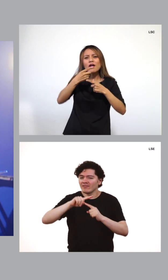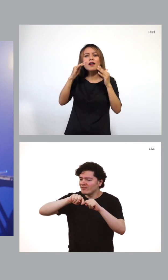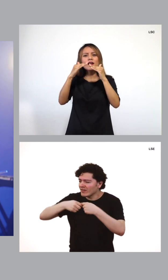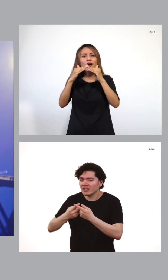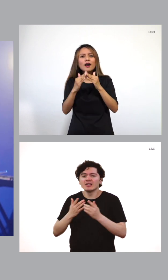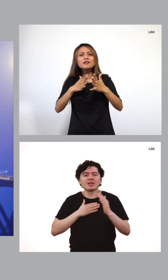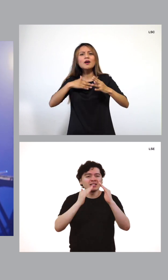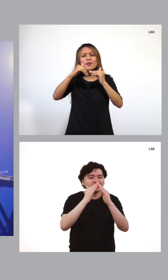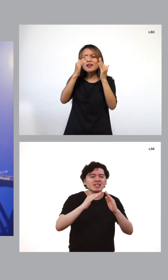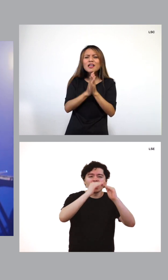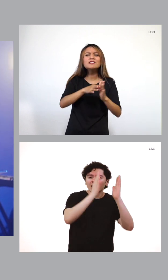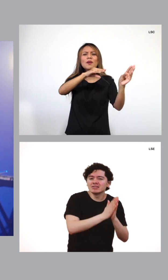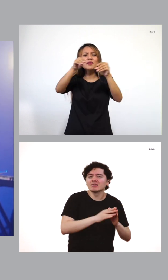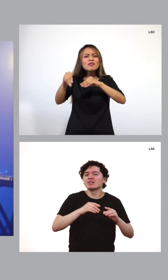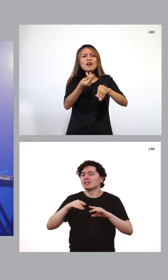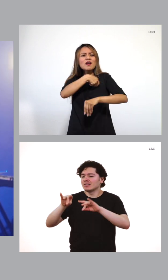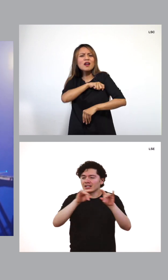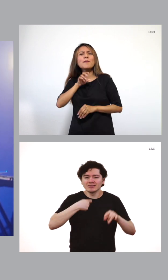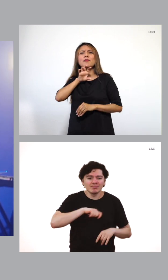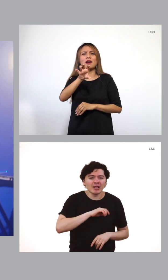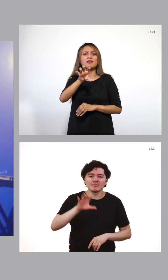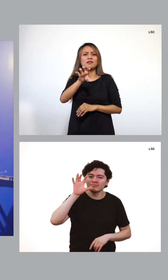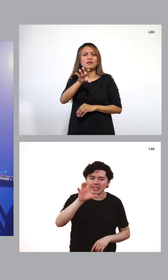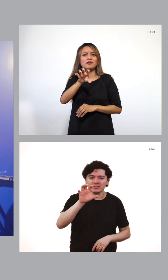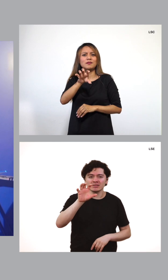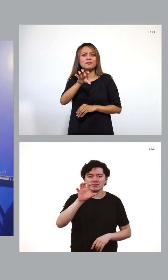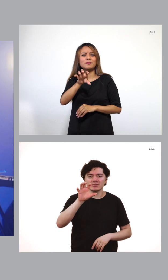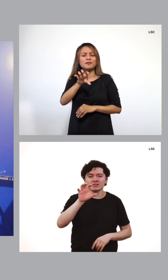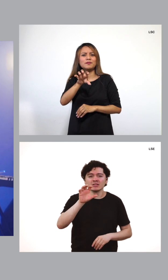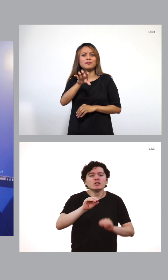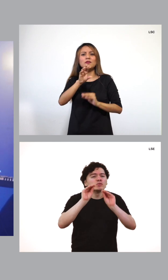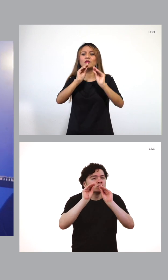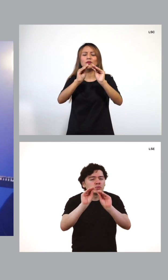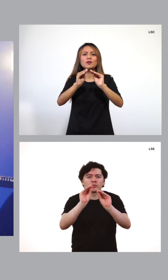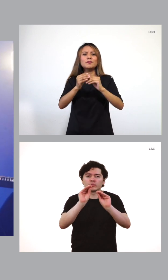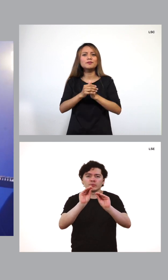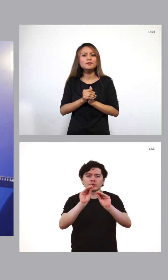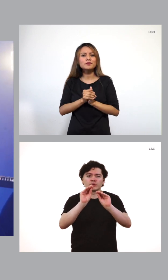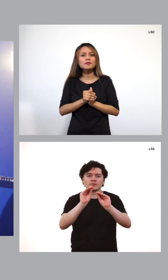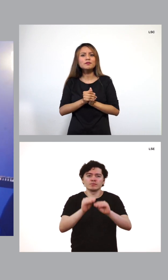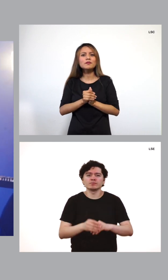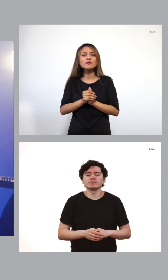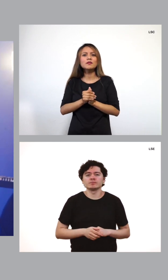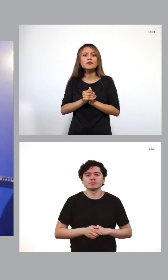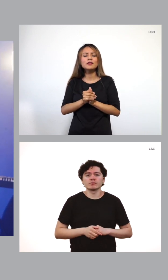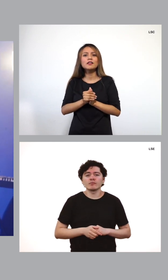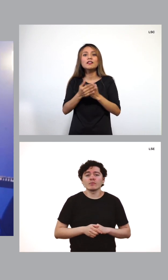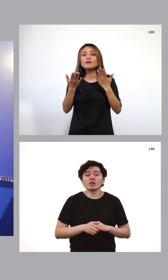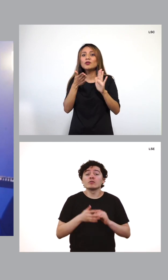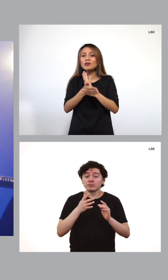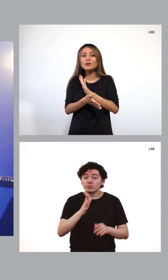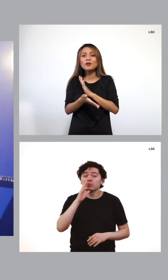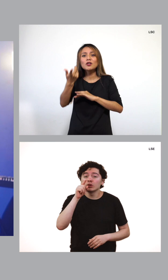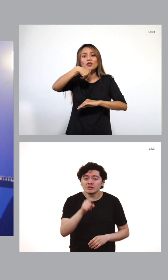familia, mi iglesia, mi tierra, mi nación, mi país está bajo la luz del rostro de Jesús. Y por lo